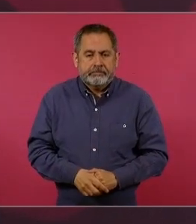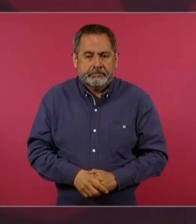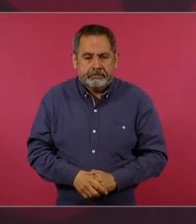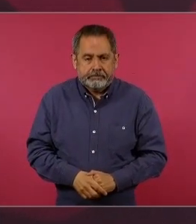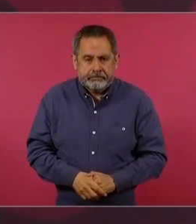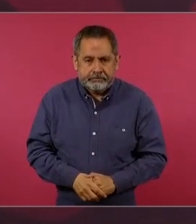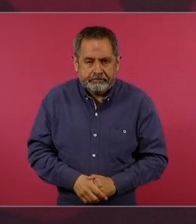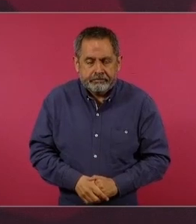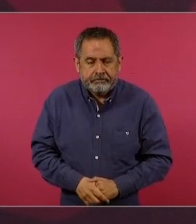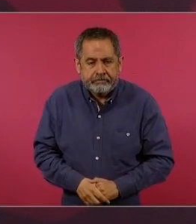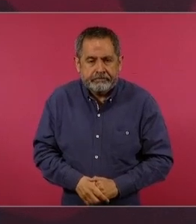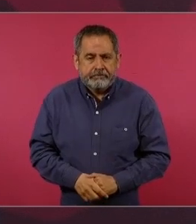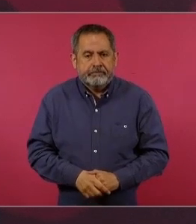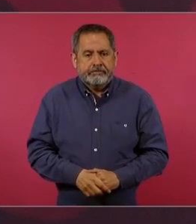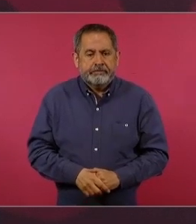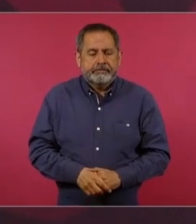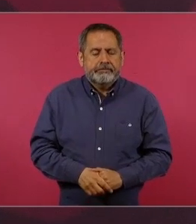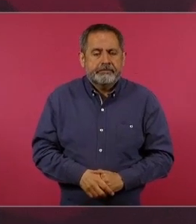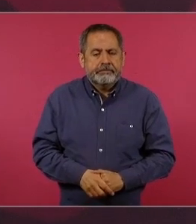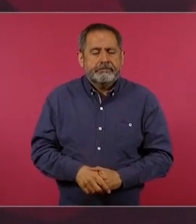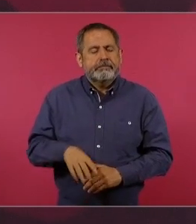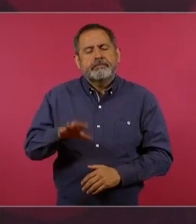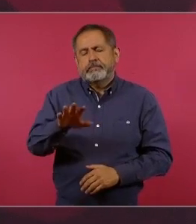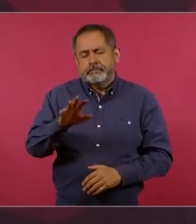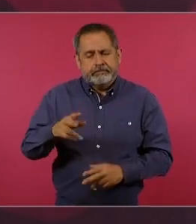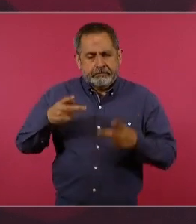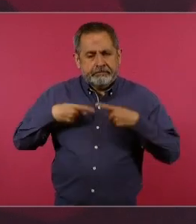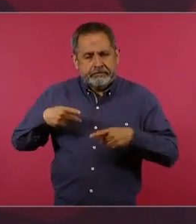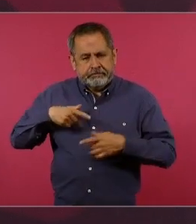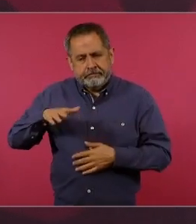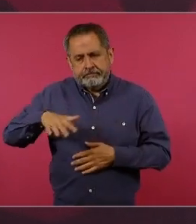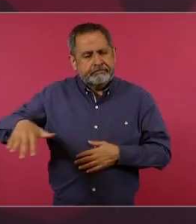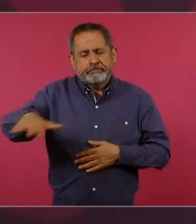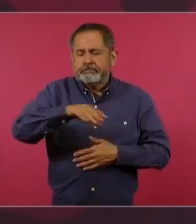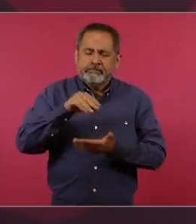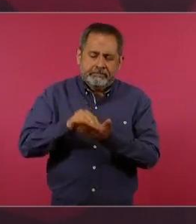Bueno, la gente va a seguir